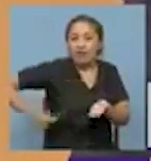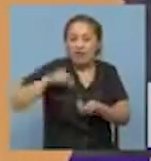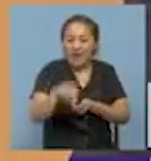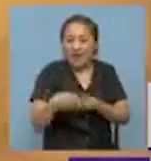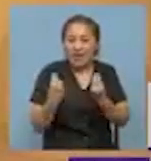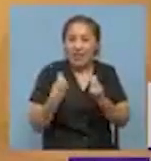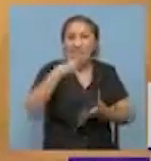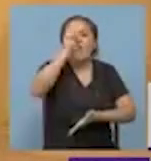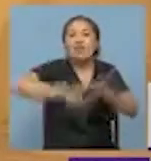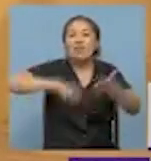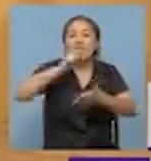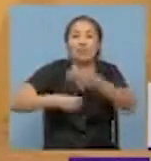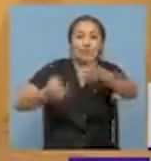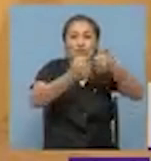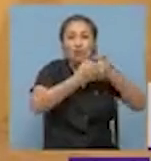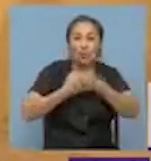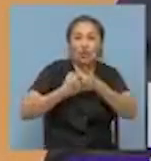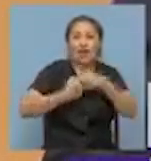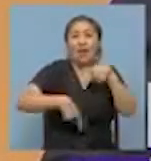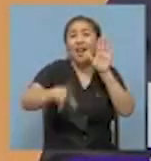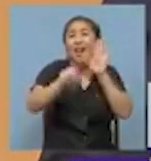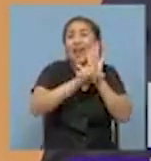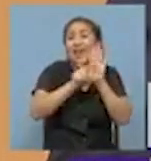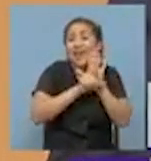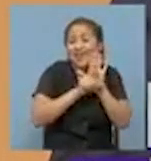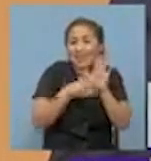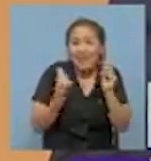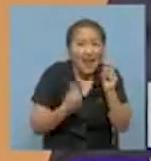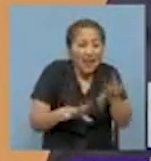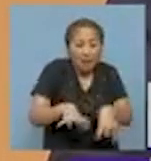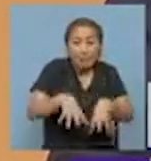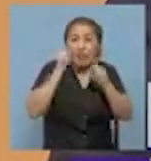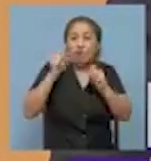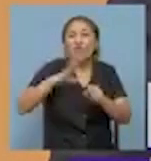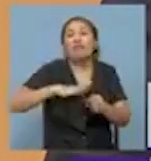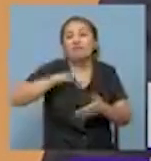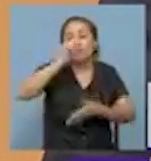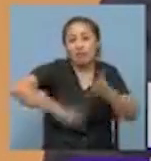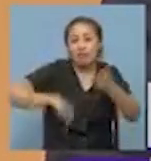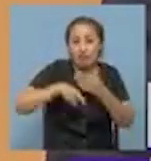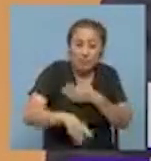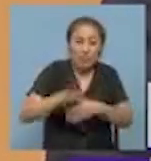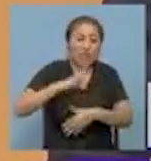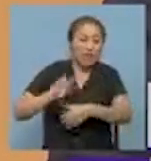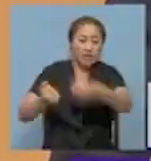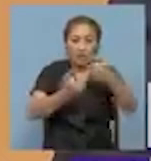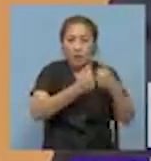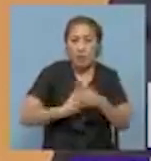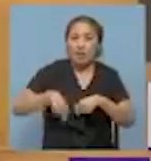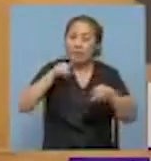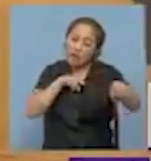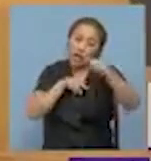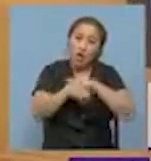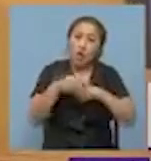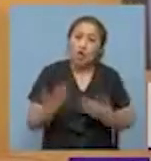llegaron a firmar un dictamen entre gallos y media noche sin las firmas correspondientes y además fallando a